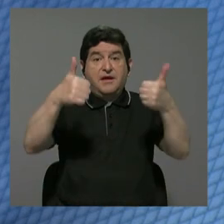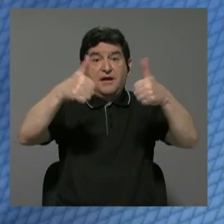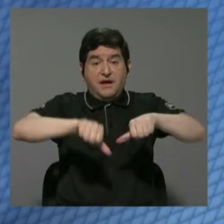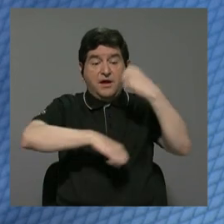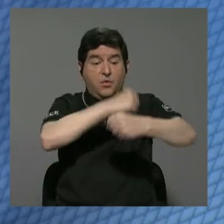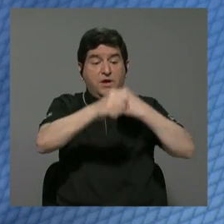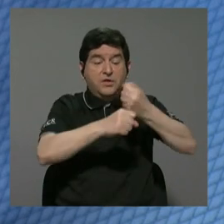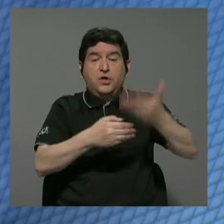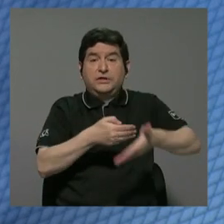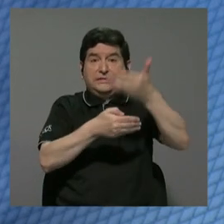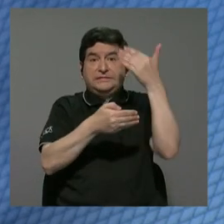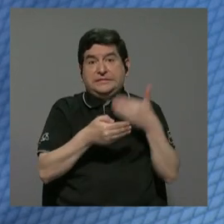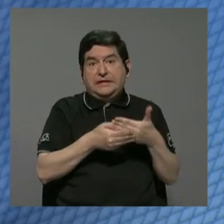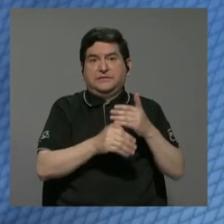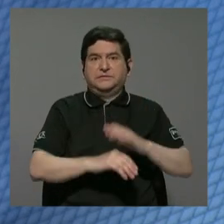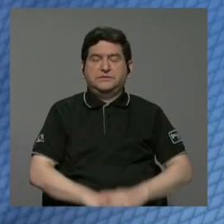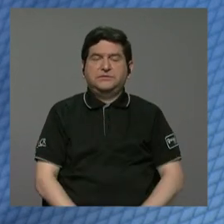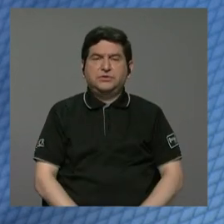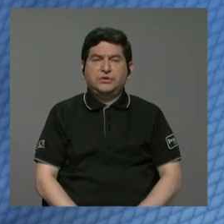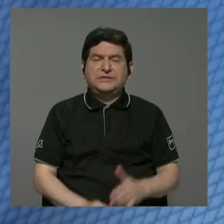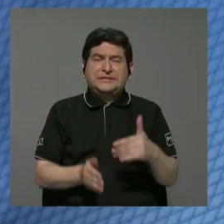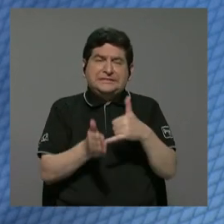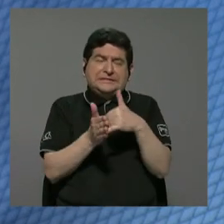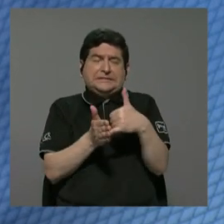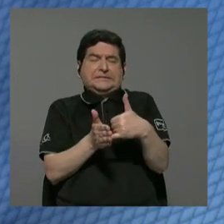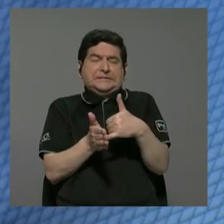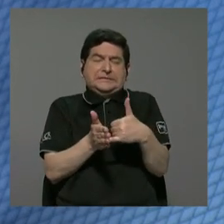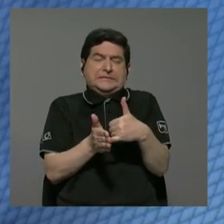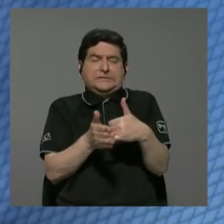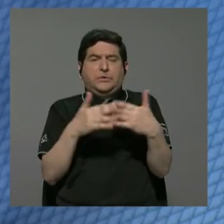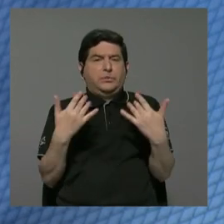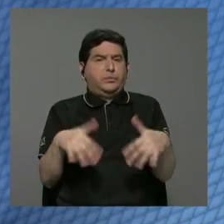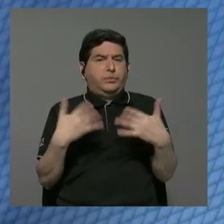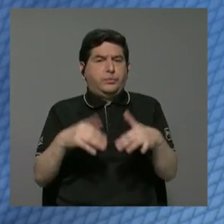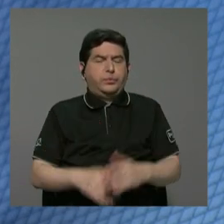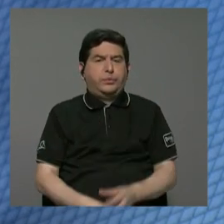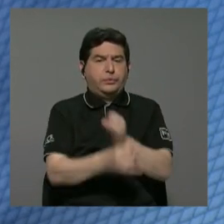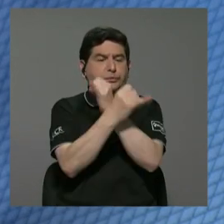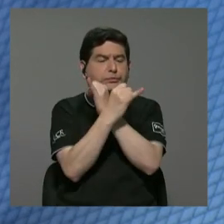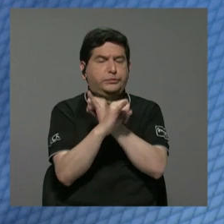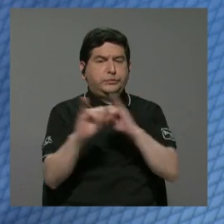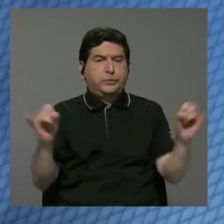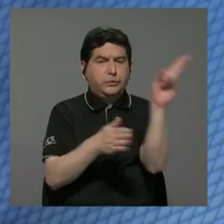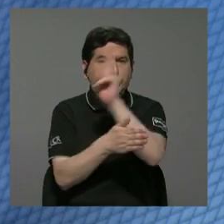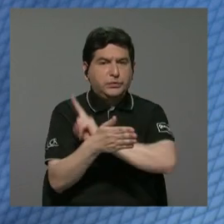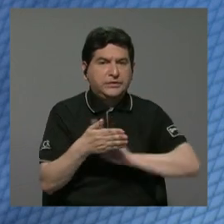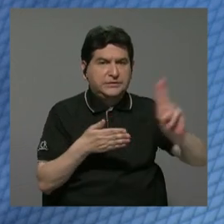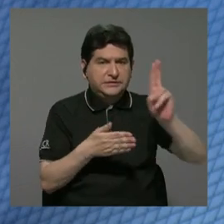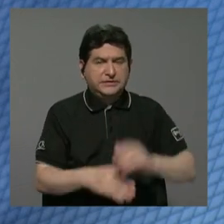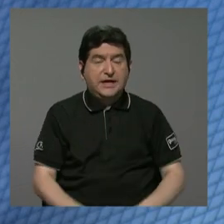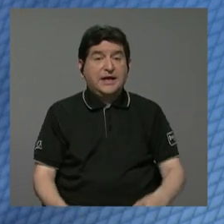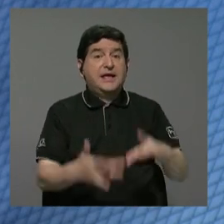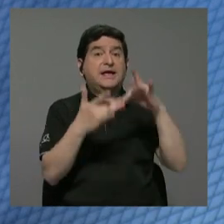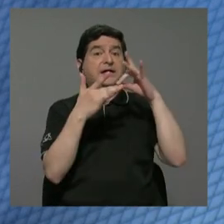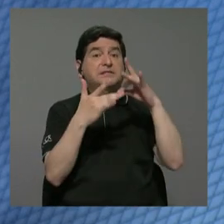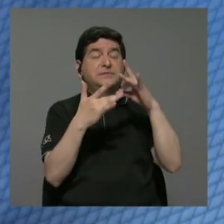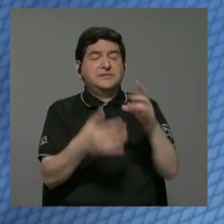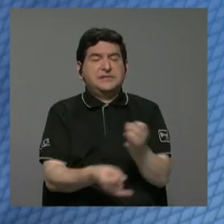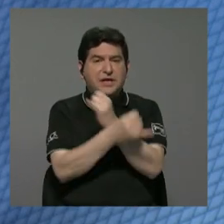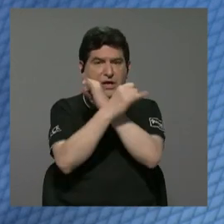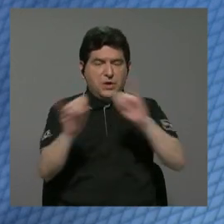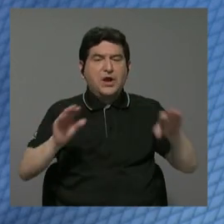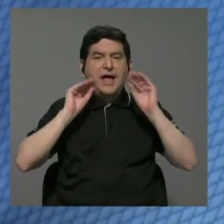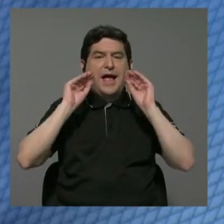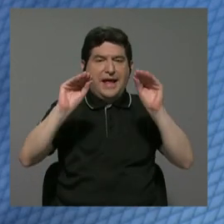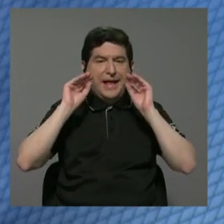año anterior, que fragilizan verdaderamente la autonomía universitaria y en particular la autonomía